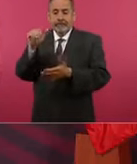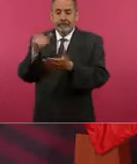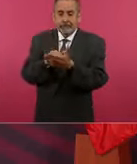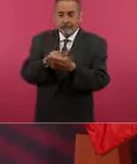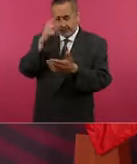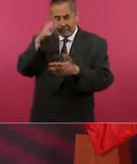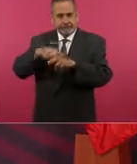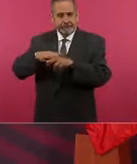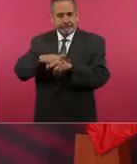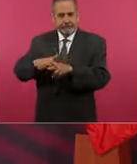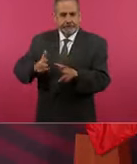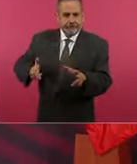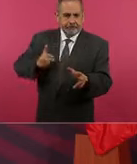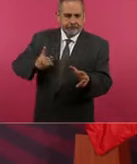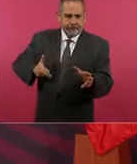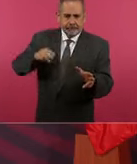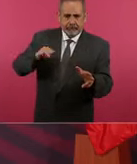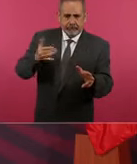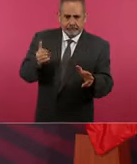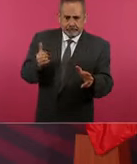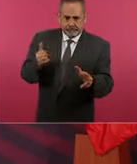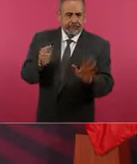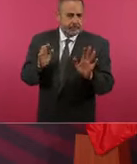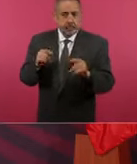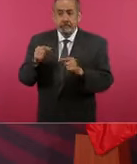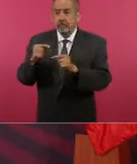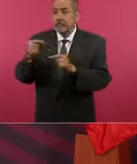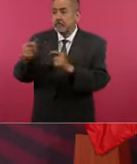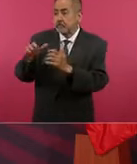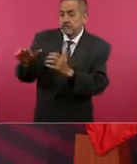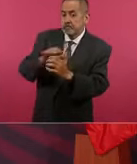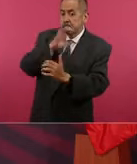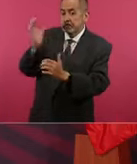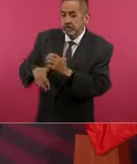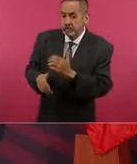Maya. Pero cuando se termine el Tren Maya,